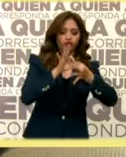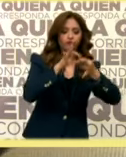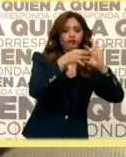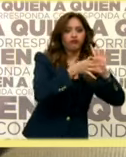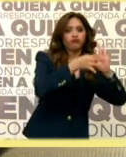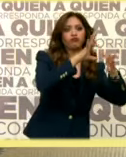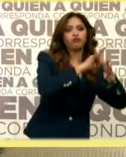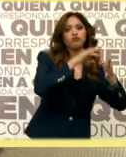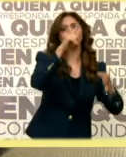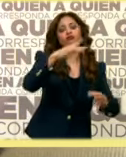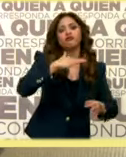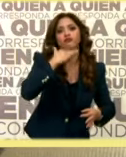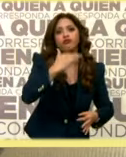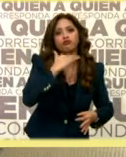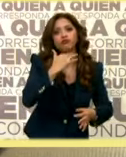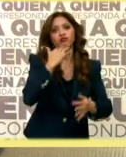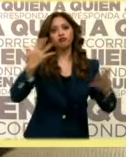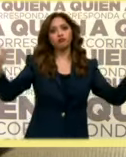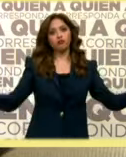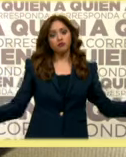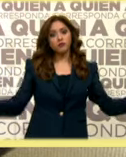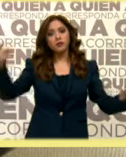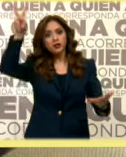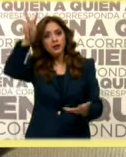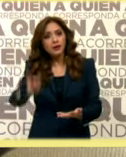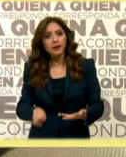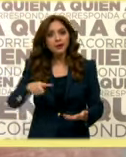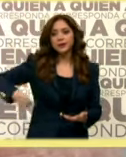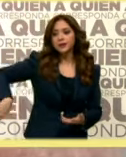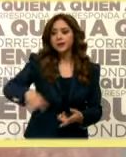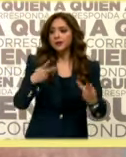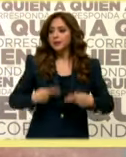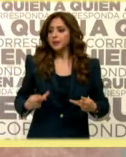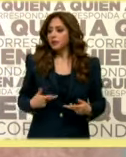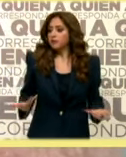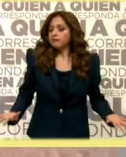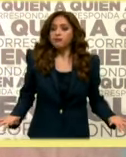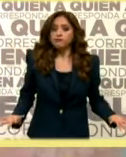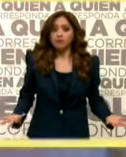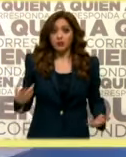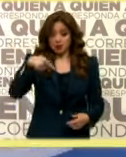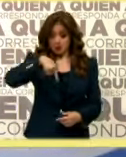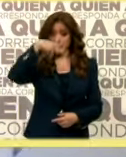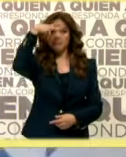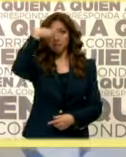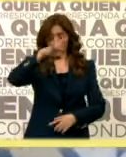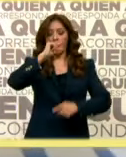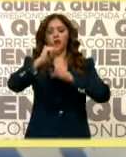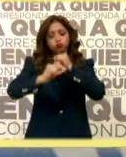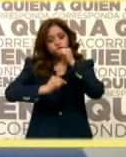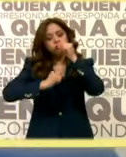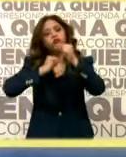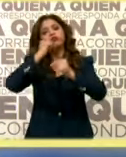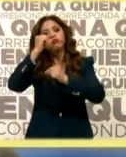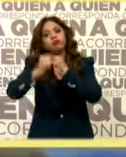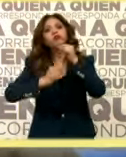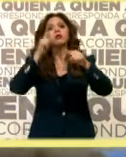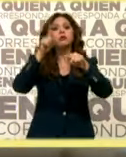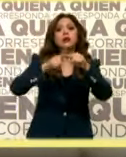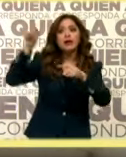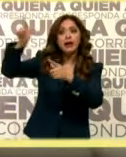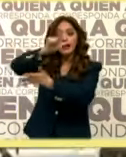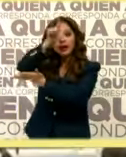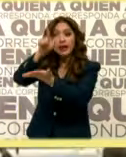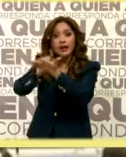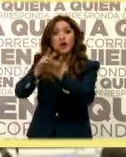verdad nos ataja las manos a todos. Y aunque México ha tenido avances significativos en este rubro, en el ámbito legislativo,